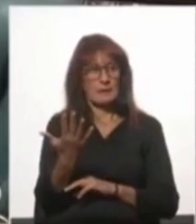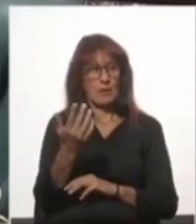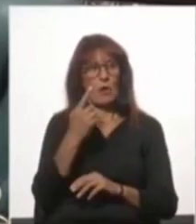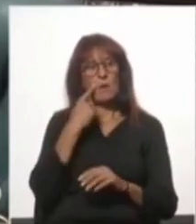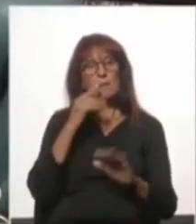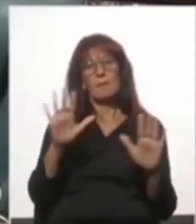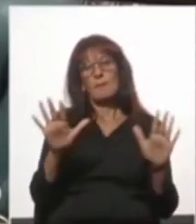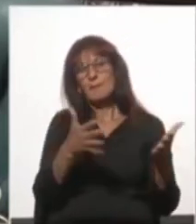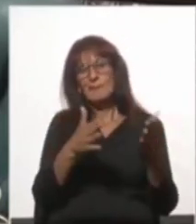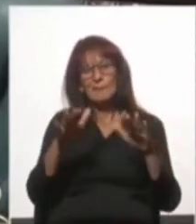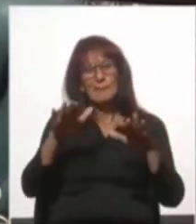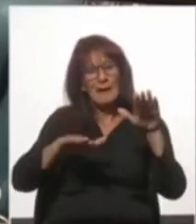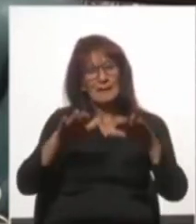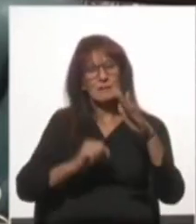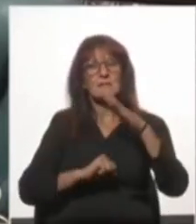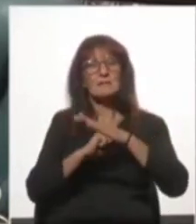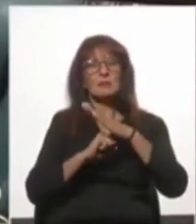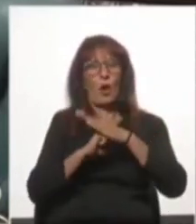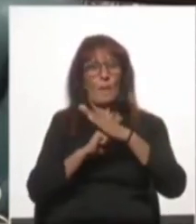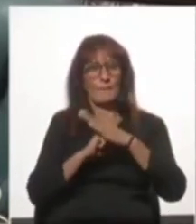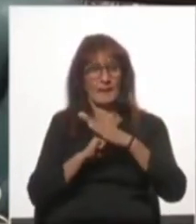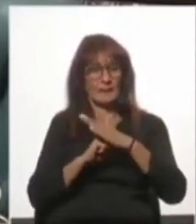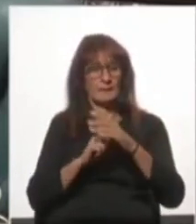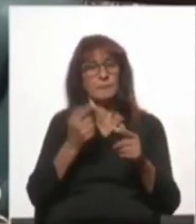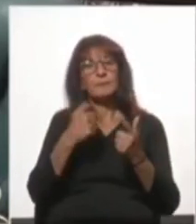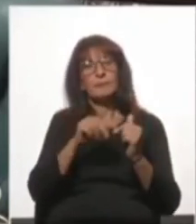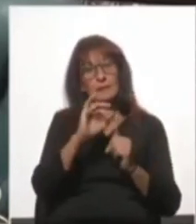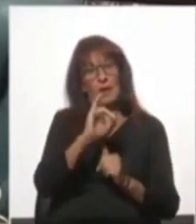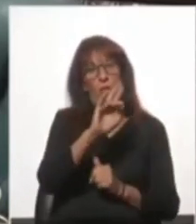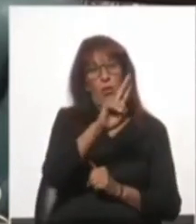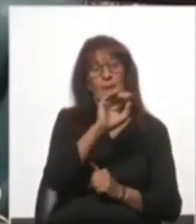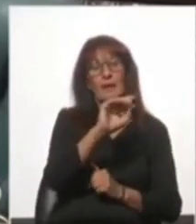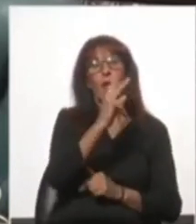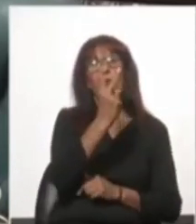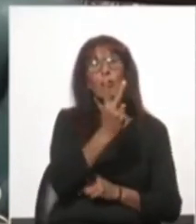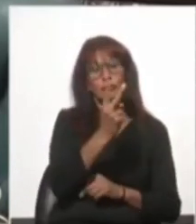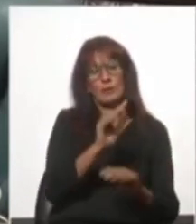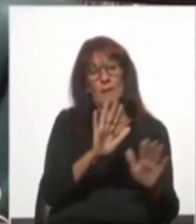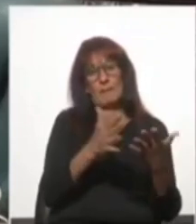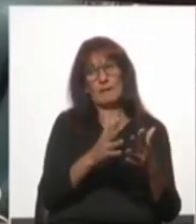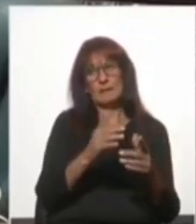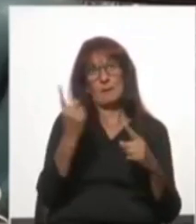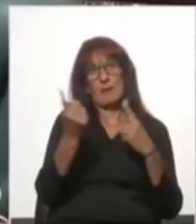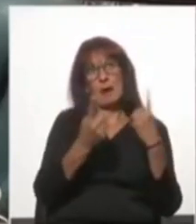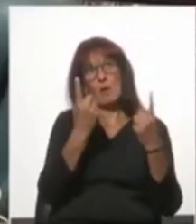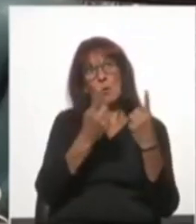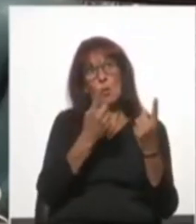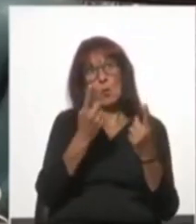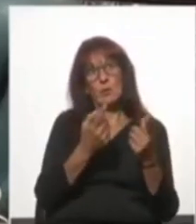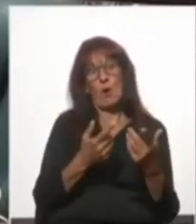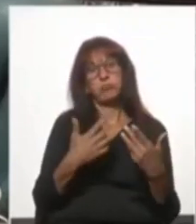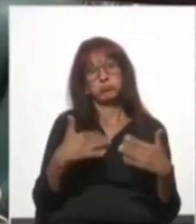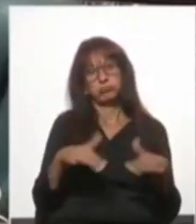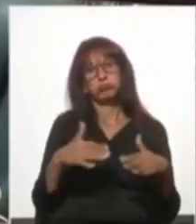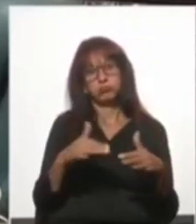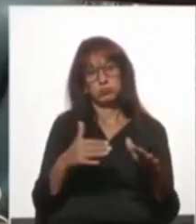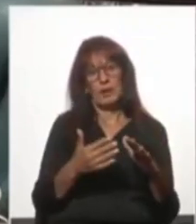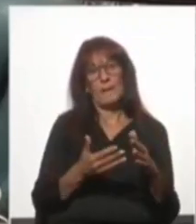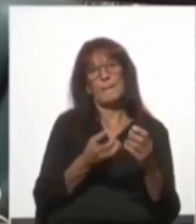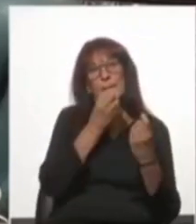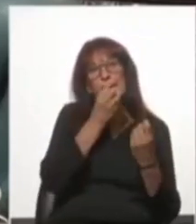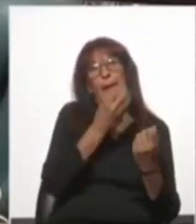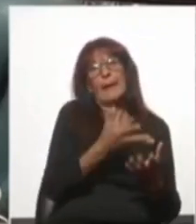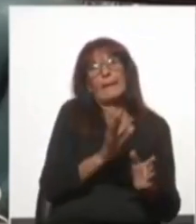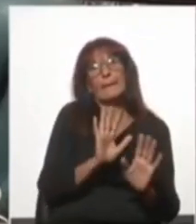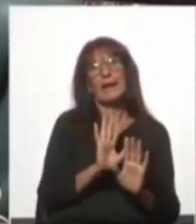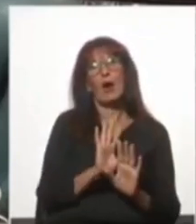topes. Es cierto, la situación del 2002, que parece que para algunos era mucho más saludable de